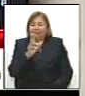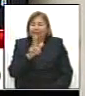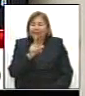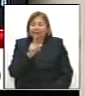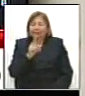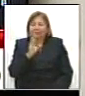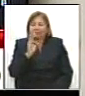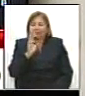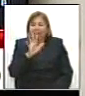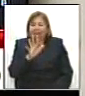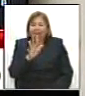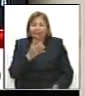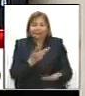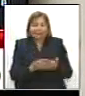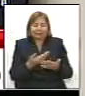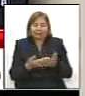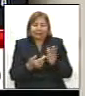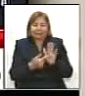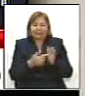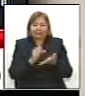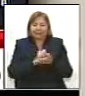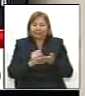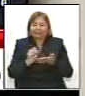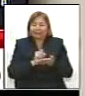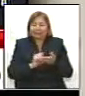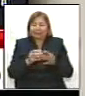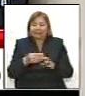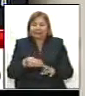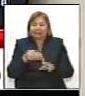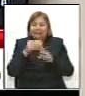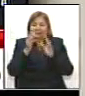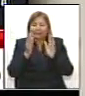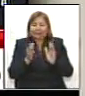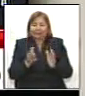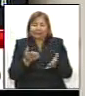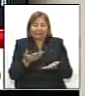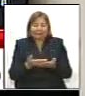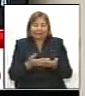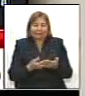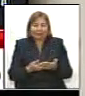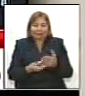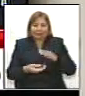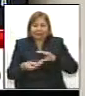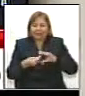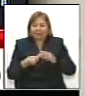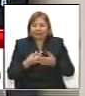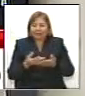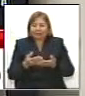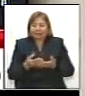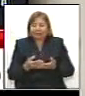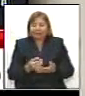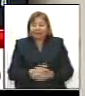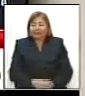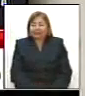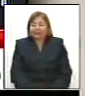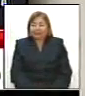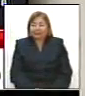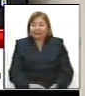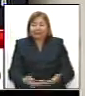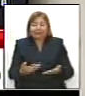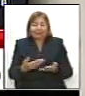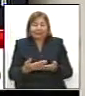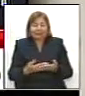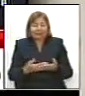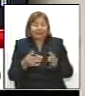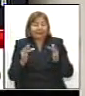3165, que se propone crear el sistema fiscal especializado en delitos de corrupción de funcionarios, lavado de activos y delitos